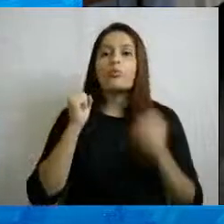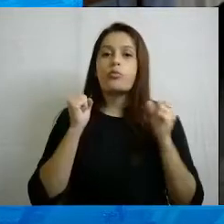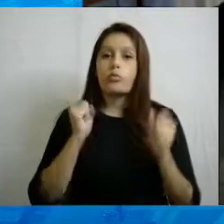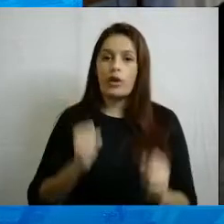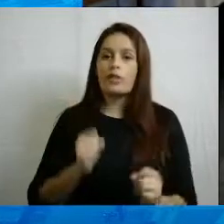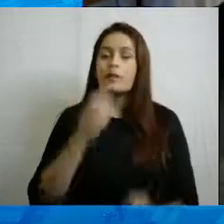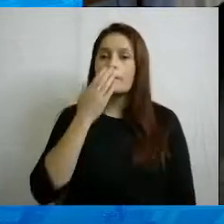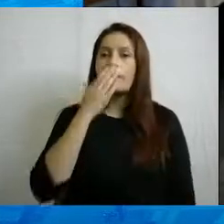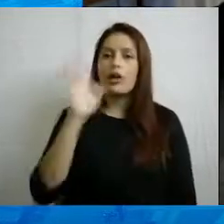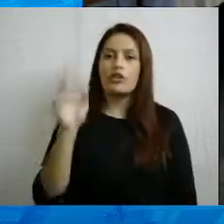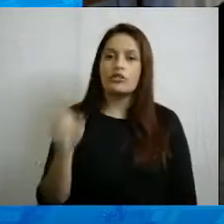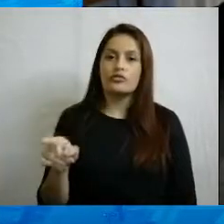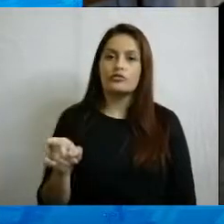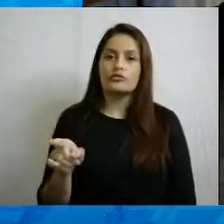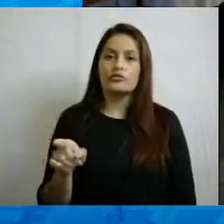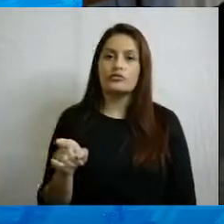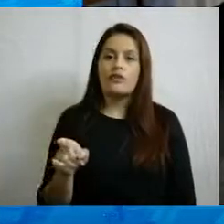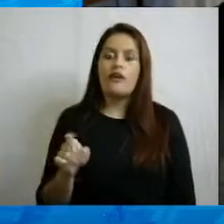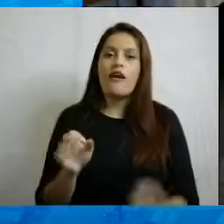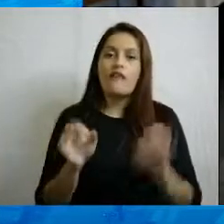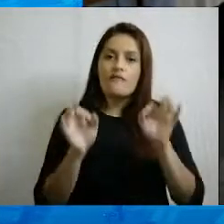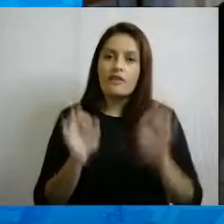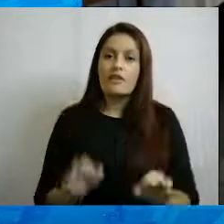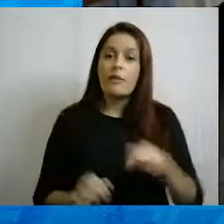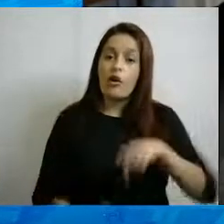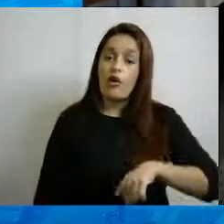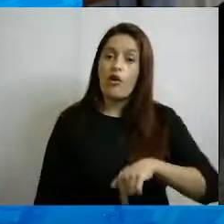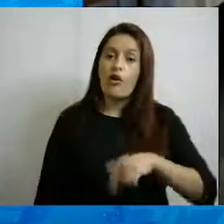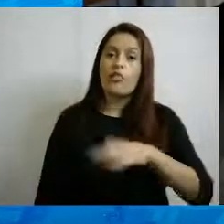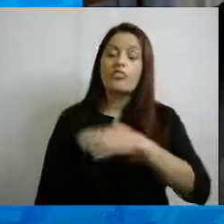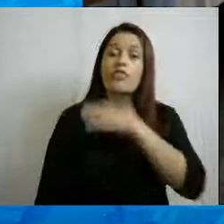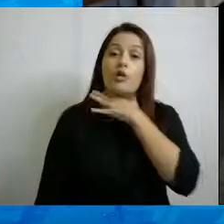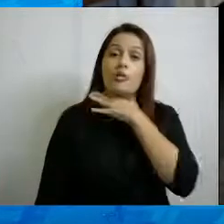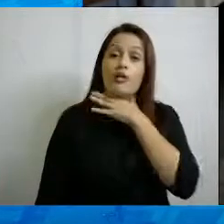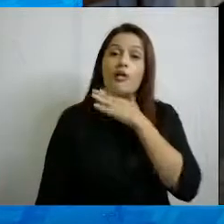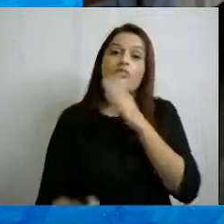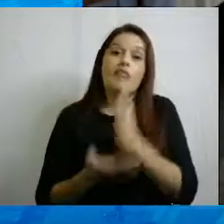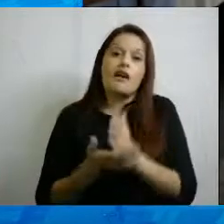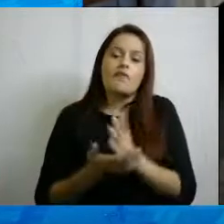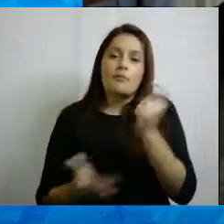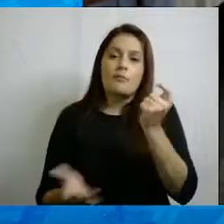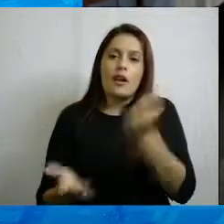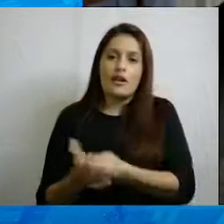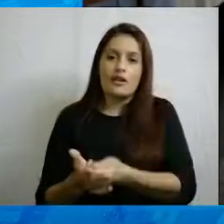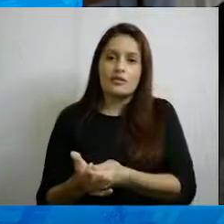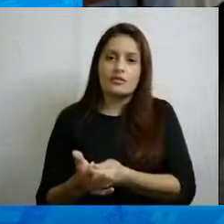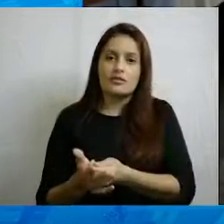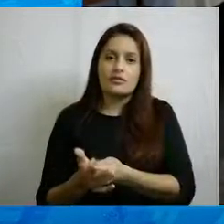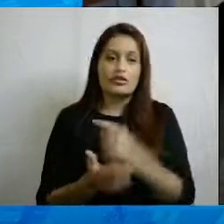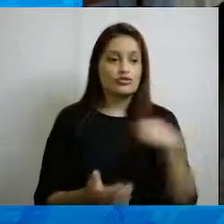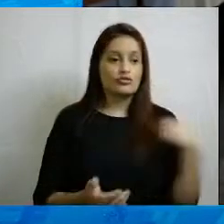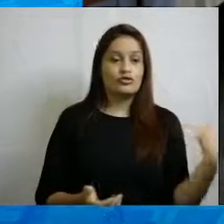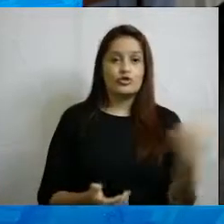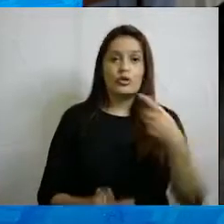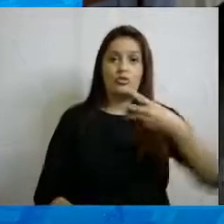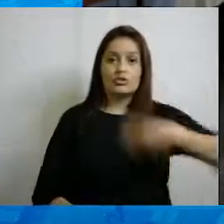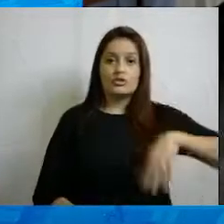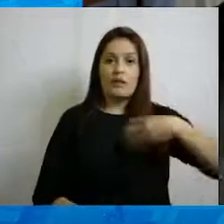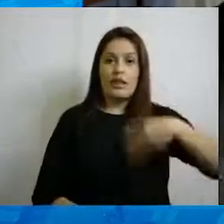vía. Ahora, efectivamente, hoy día hay una deuda y esa deuda se tiene que saldar. Y es nuestra responsabilidad como